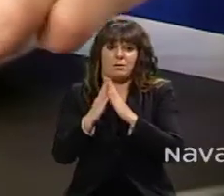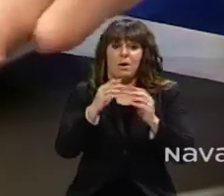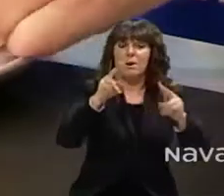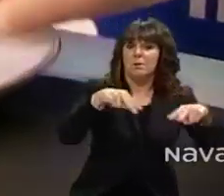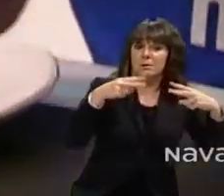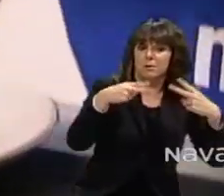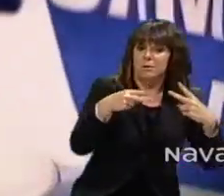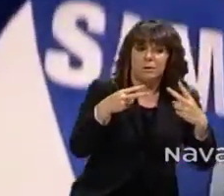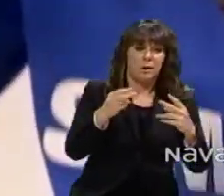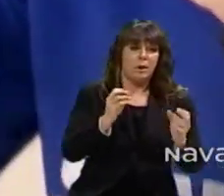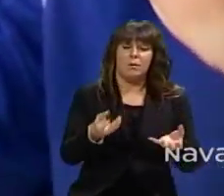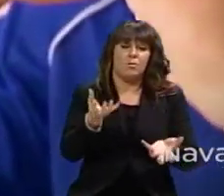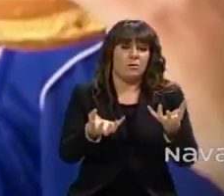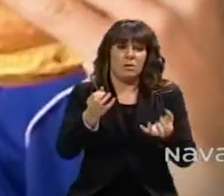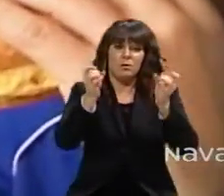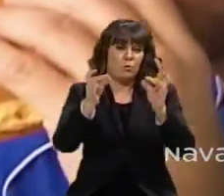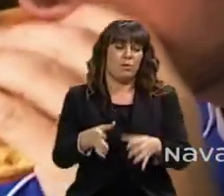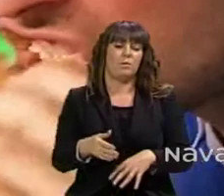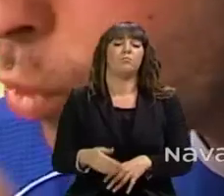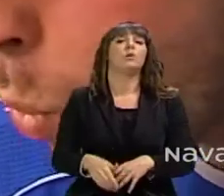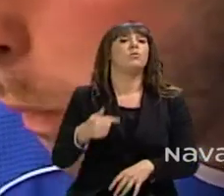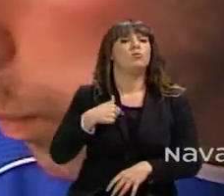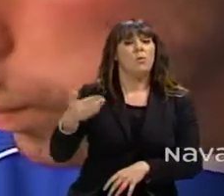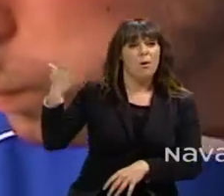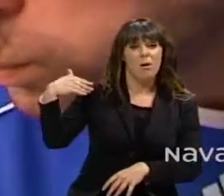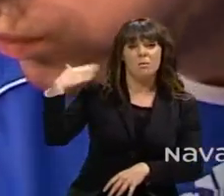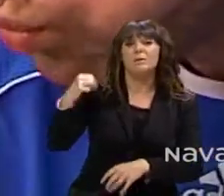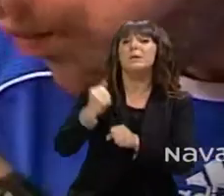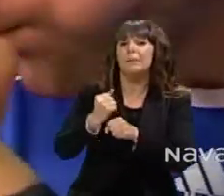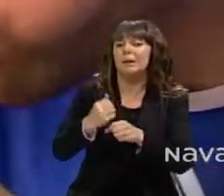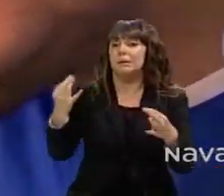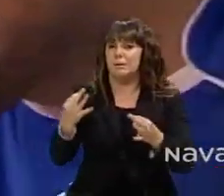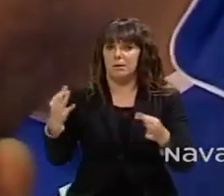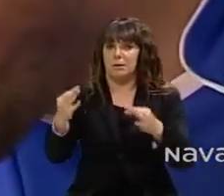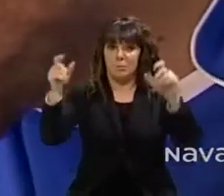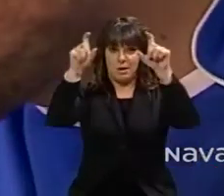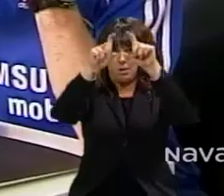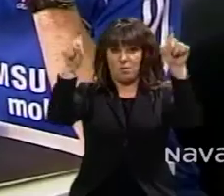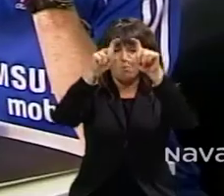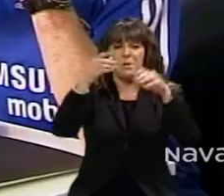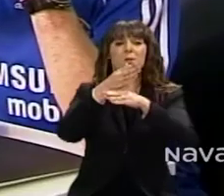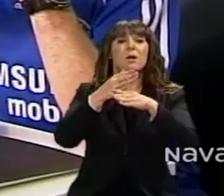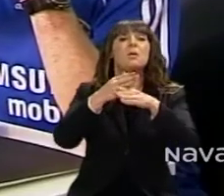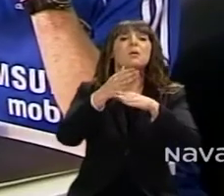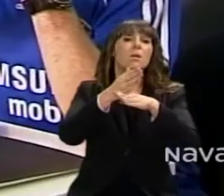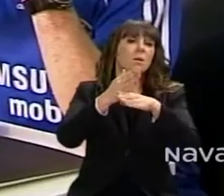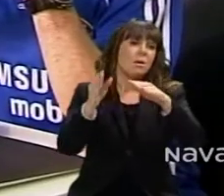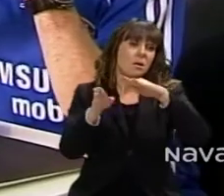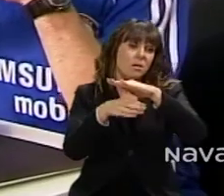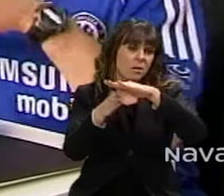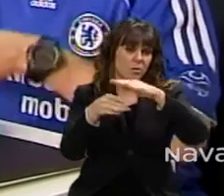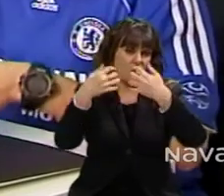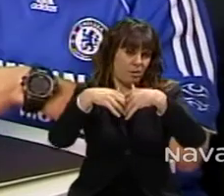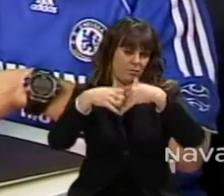mundo del mueble. Yo era fabricante de muebles de cocina. Y hace 12 años, pues esa empresa